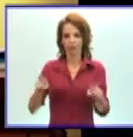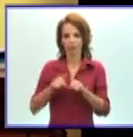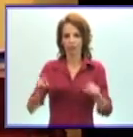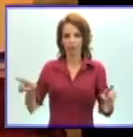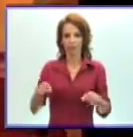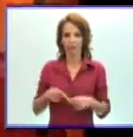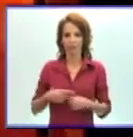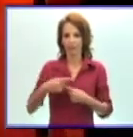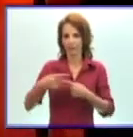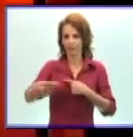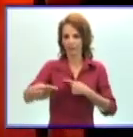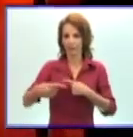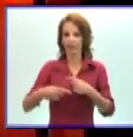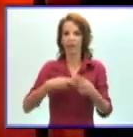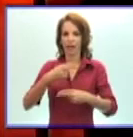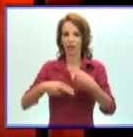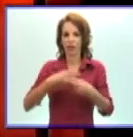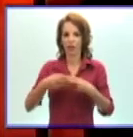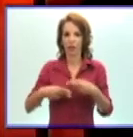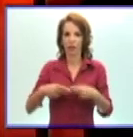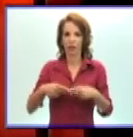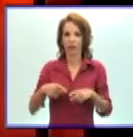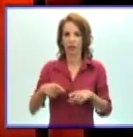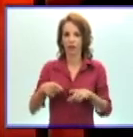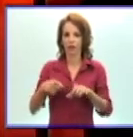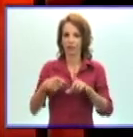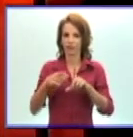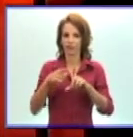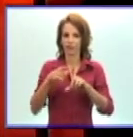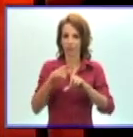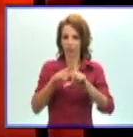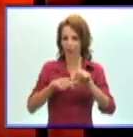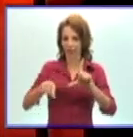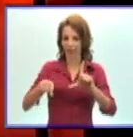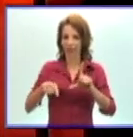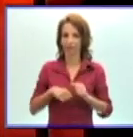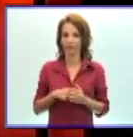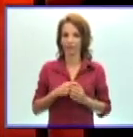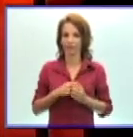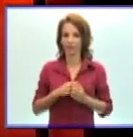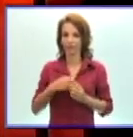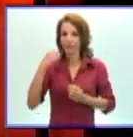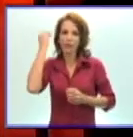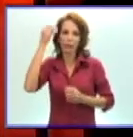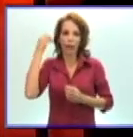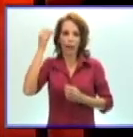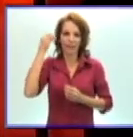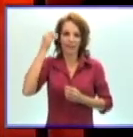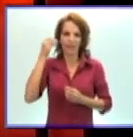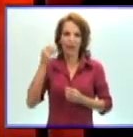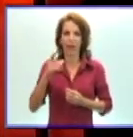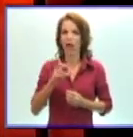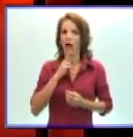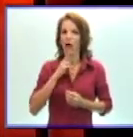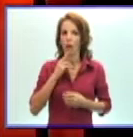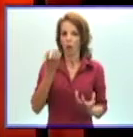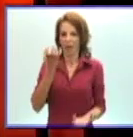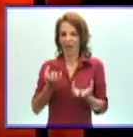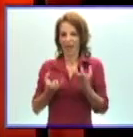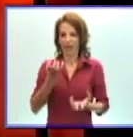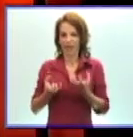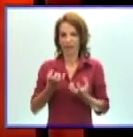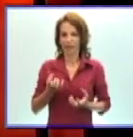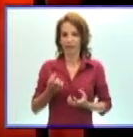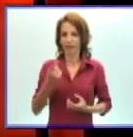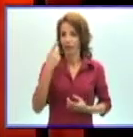reglas detenidamente, pero vamos a pensar, para cuando ponemos agua a calentar, ya ustedes conocen por la